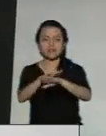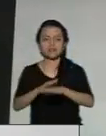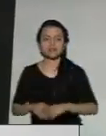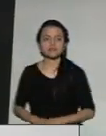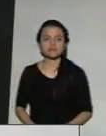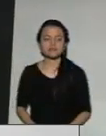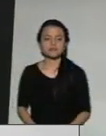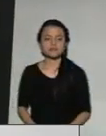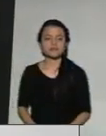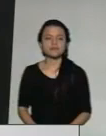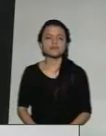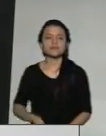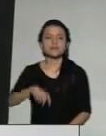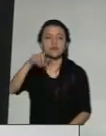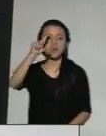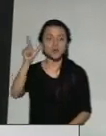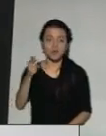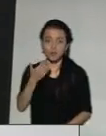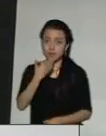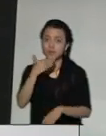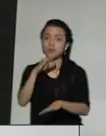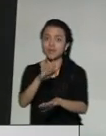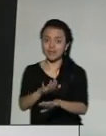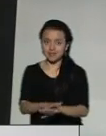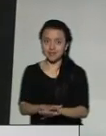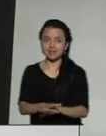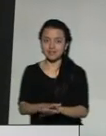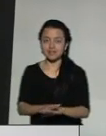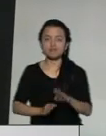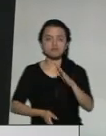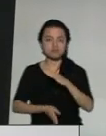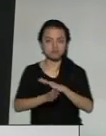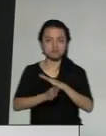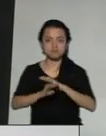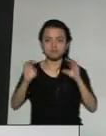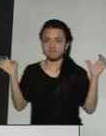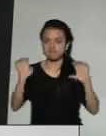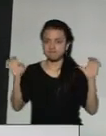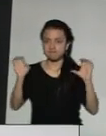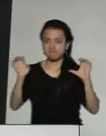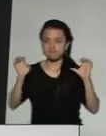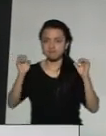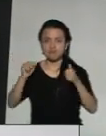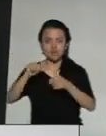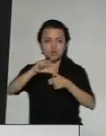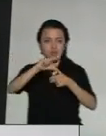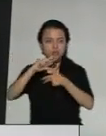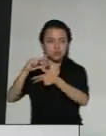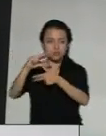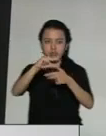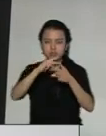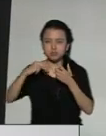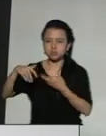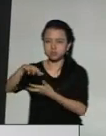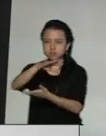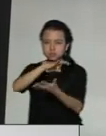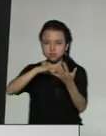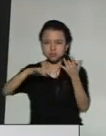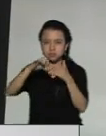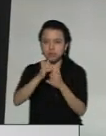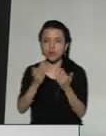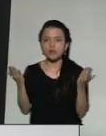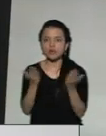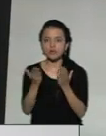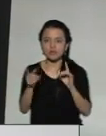Luisa y televidentes, ¿qué tal? Muy buenas tardes. Continúa la alerta por la temporada de ciclones en el país y las autoridades están concentradas en